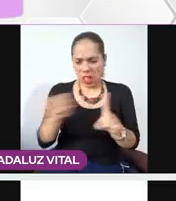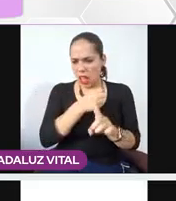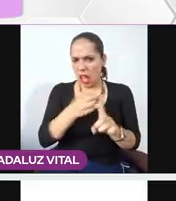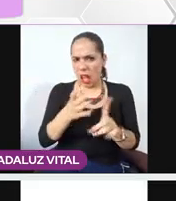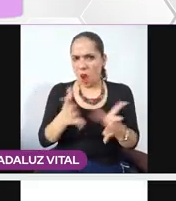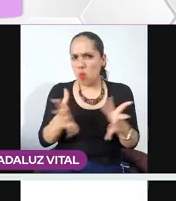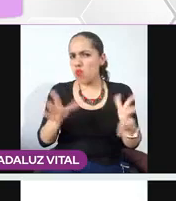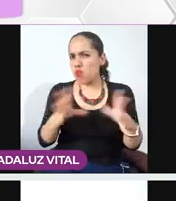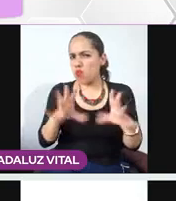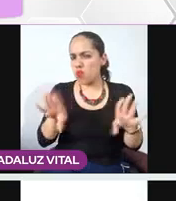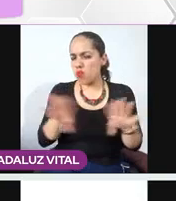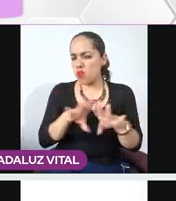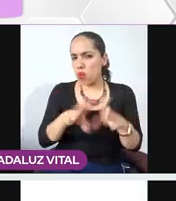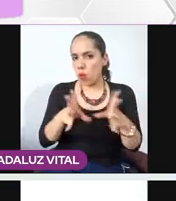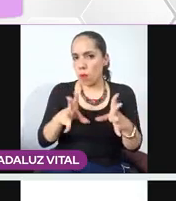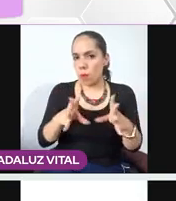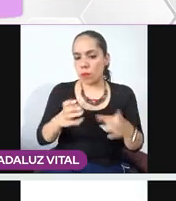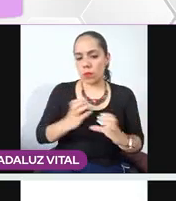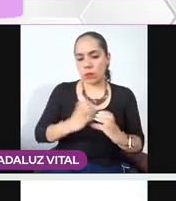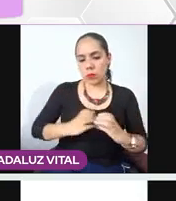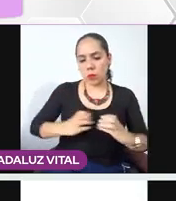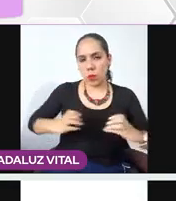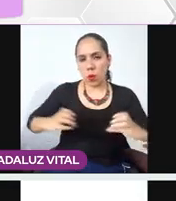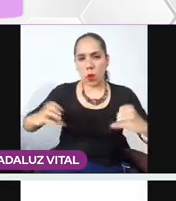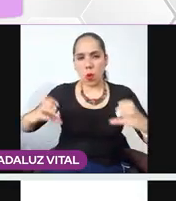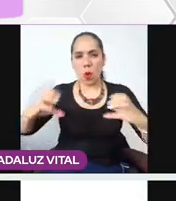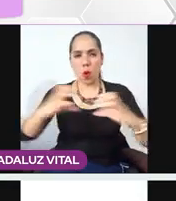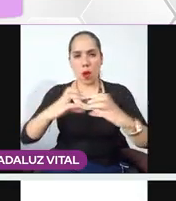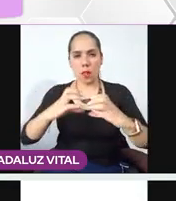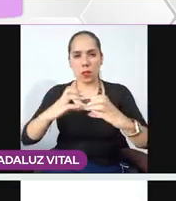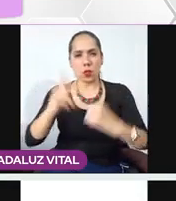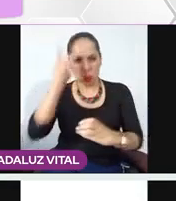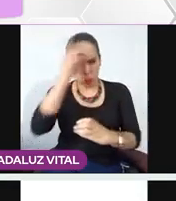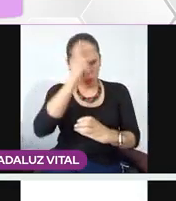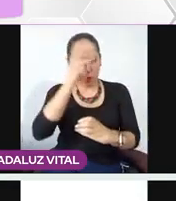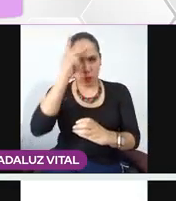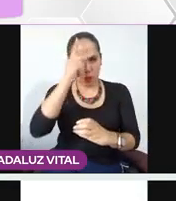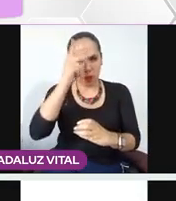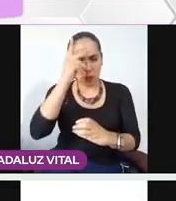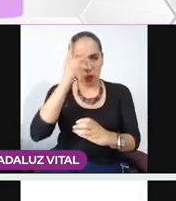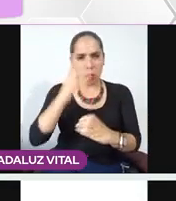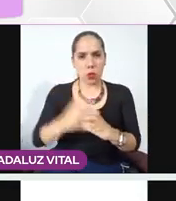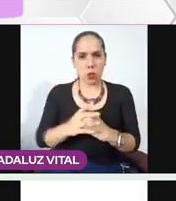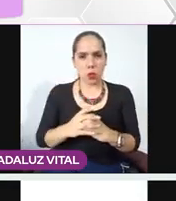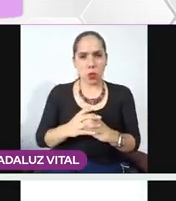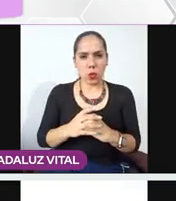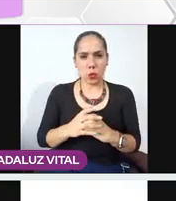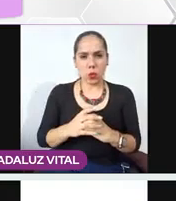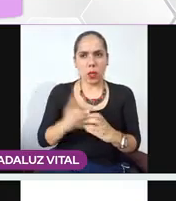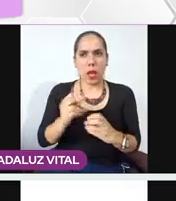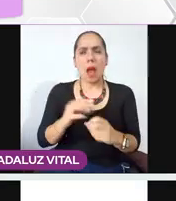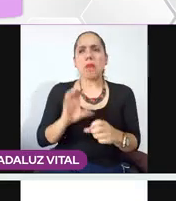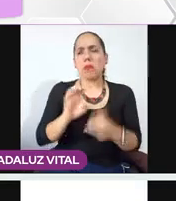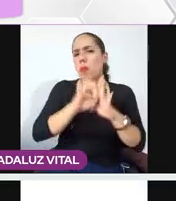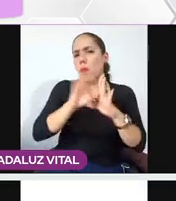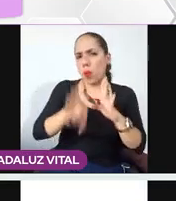La estructura funcional, o sea, psicológica, estamos hablando de que si no existe papá y mamá, el